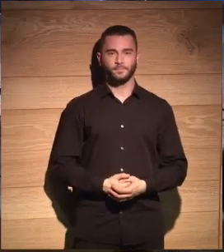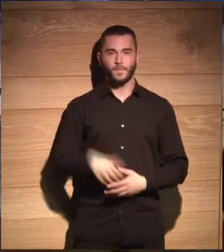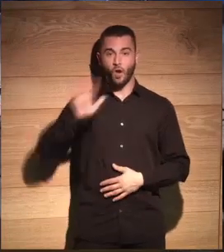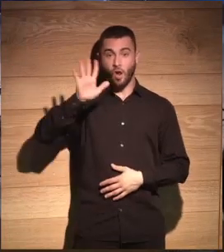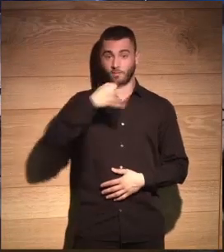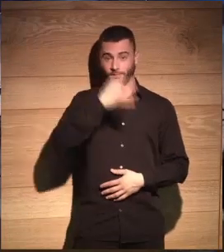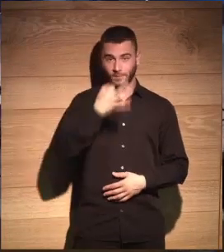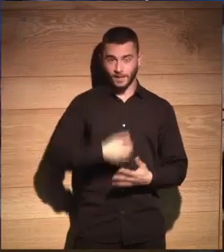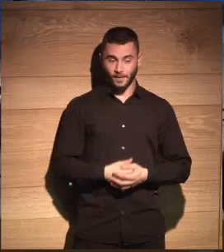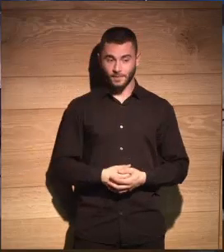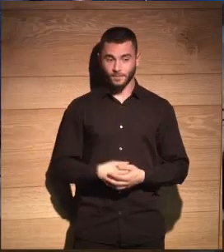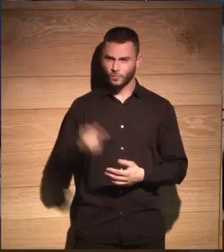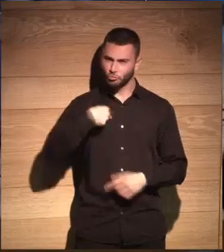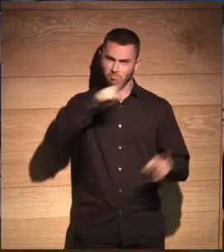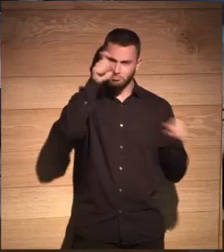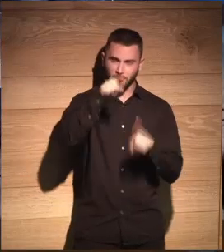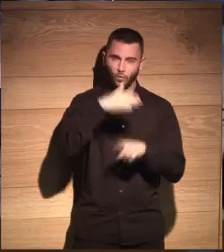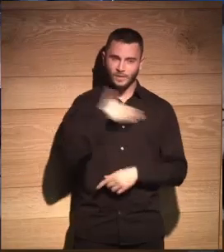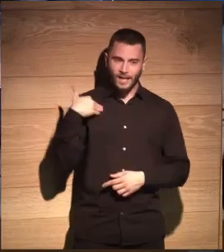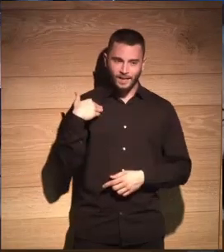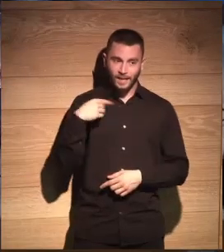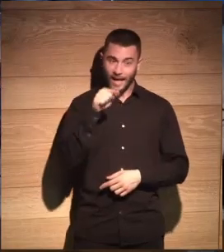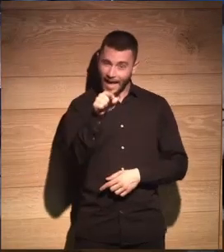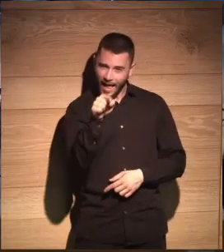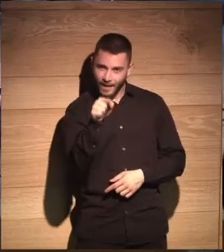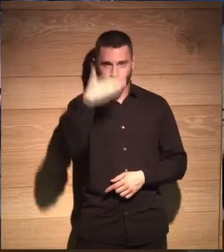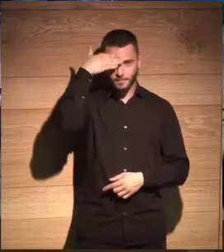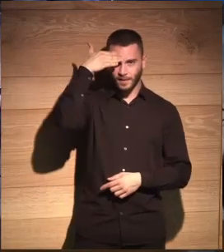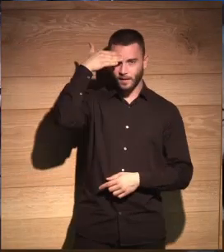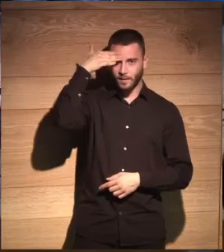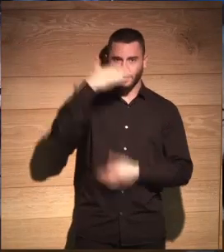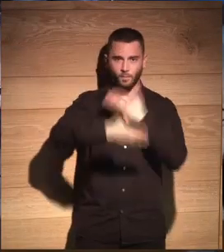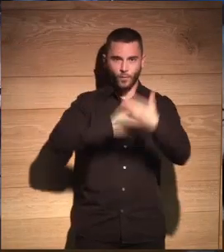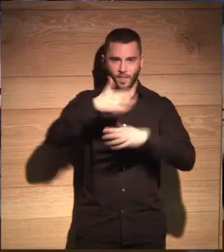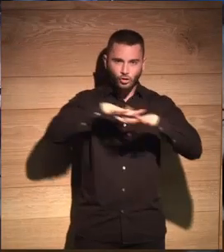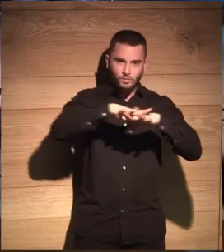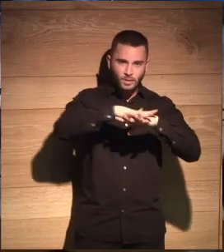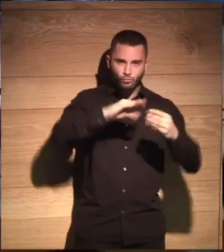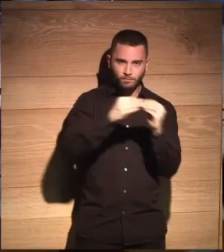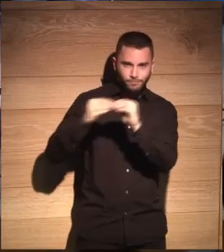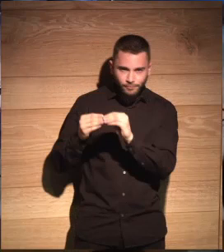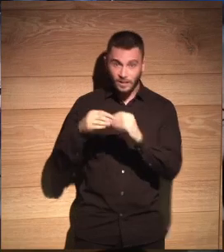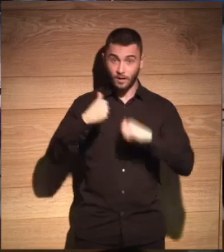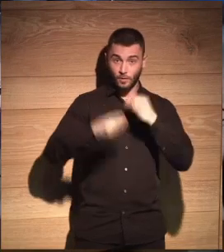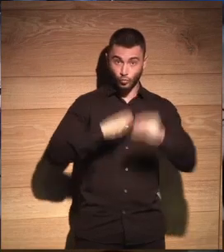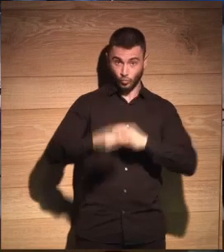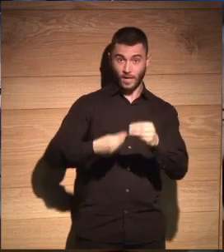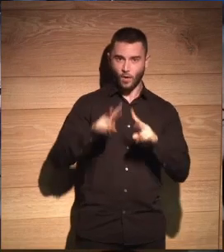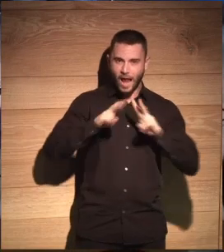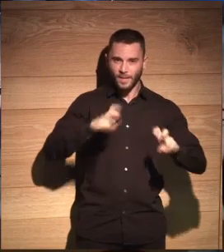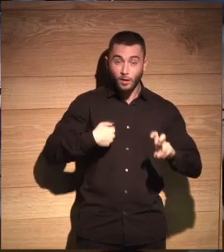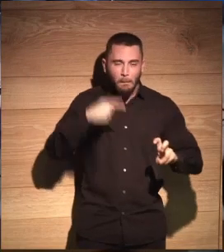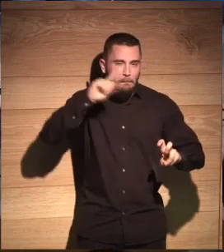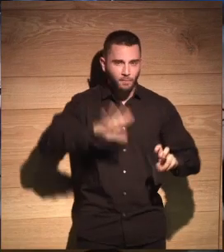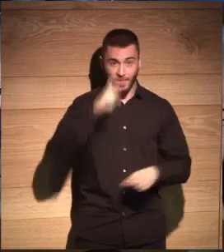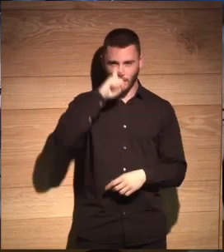Hola, muy buenas. Os quería preguntar, bueno, principalmente a ti, sobre el proceso de texturizado que habéis utilizado, porque al principio creo